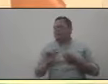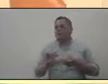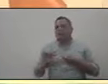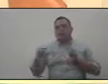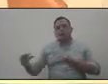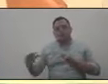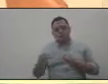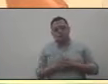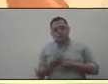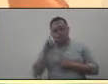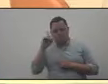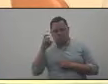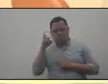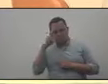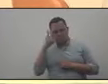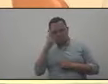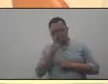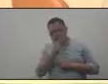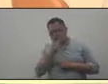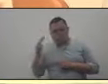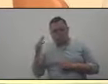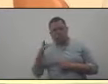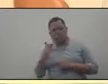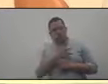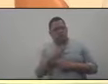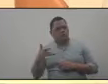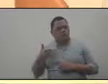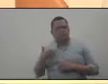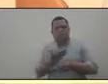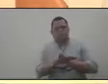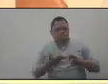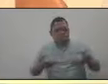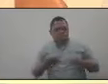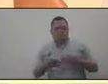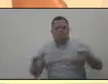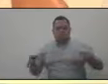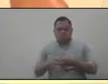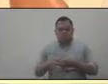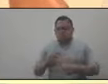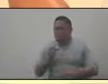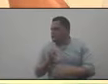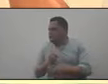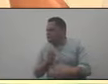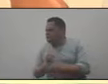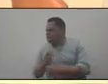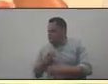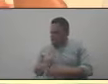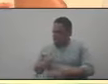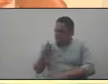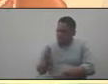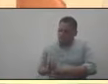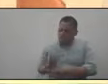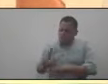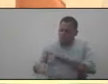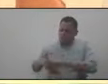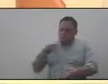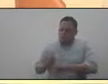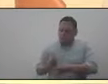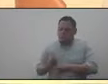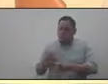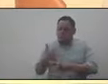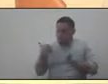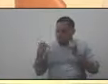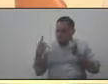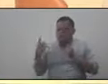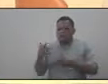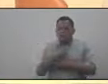un gobernador completamente comprometido con la salud, exigiéndole a su equipo de salud que demos resultados. Es un gobernador que entiende cómo funciona